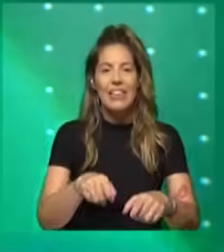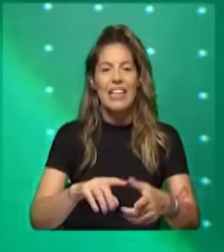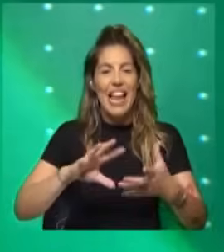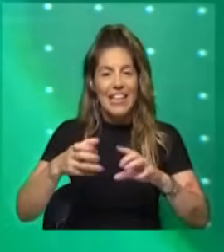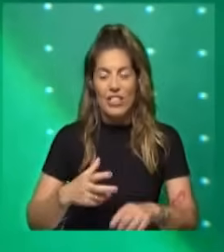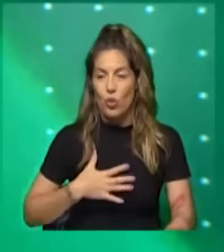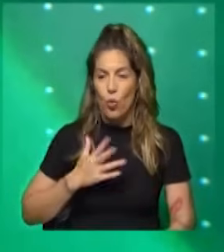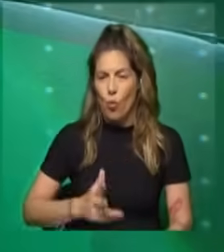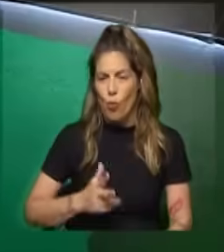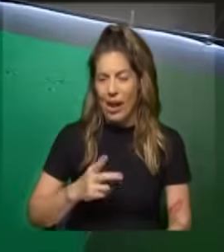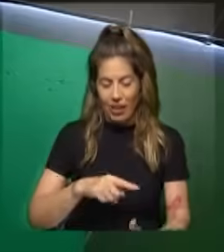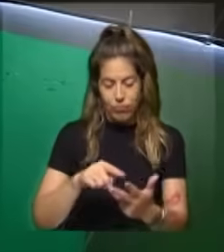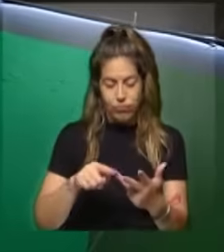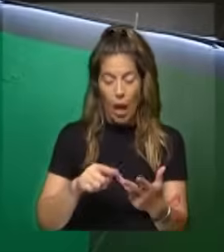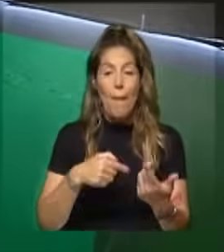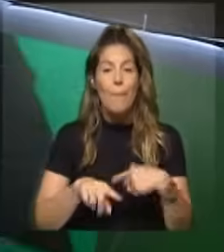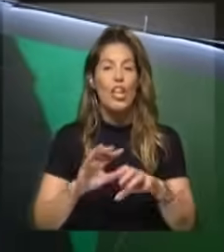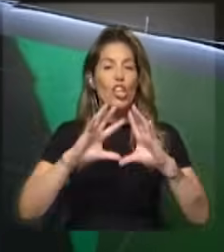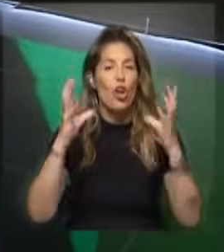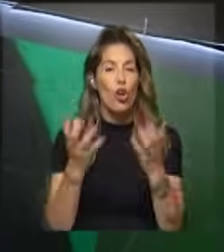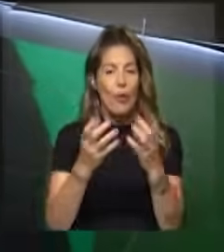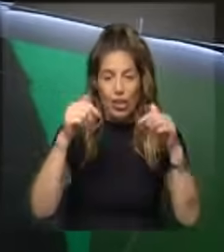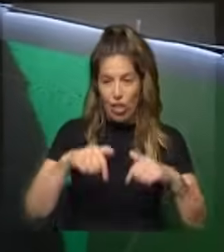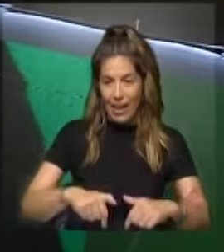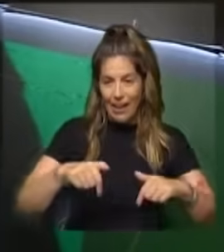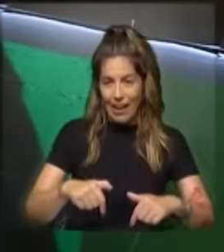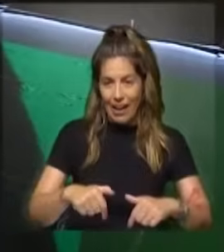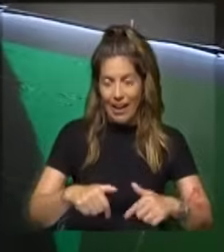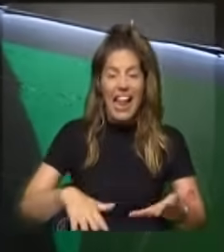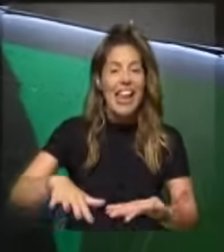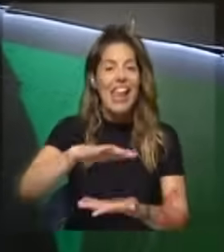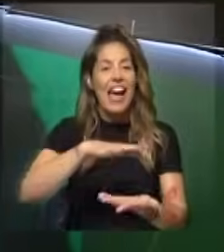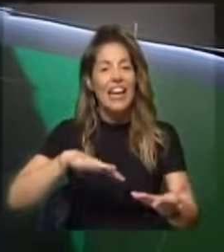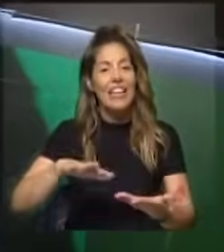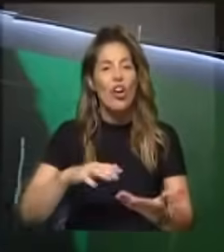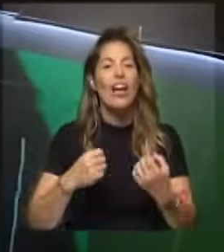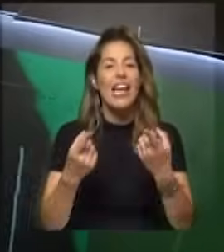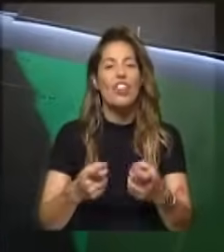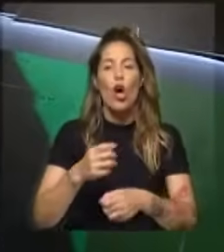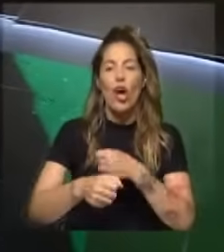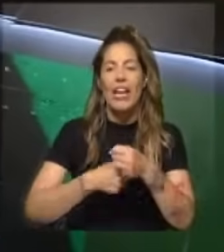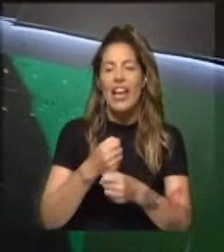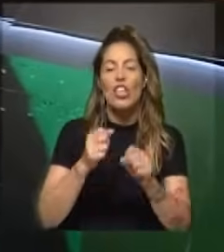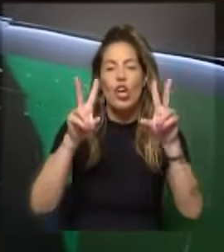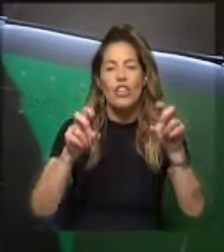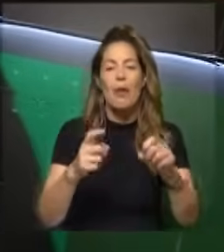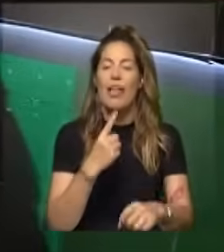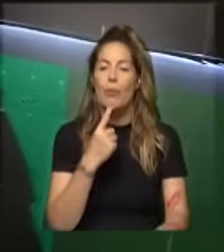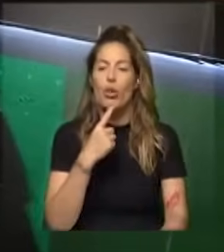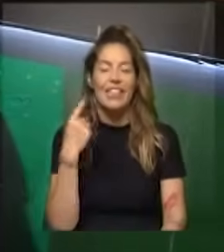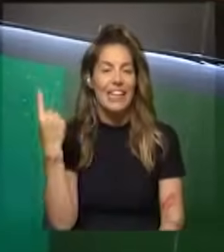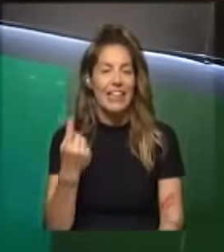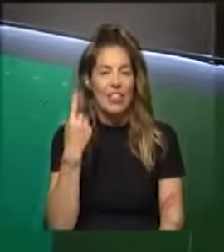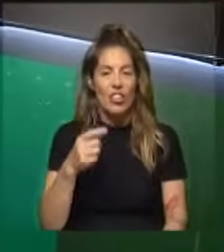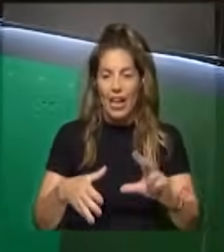crisis humana atrás aparejada. Pero entre lo global y lo local está la región. ¿Qué dejó el año en materia de política internacional en